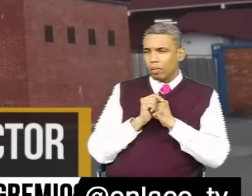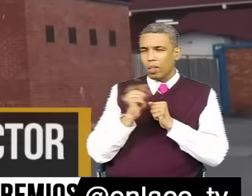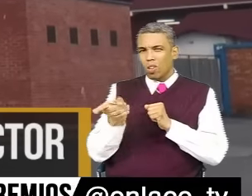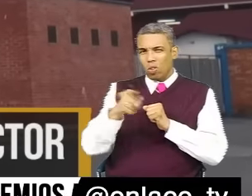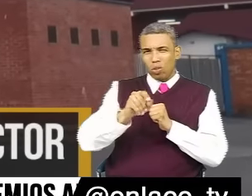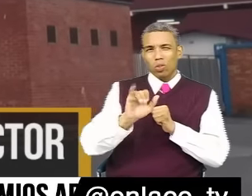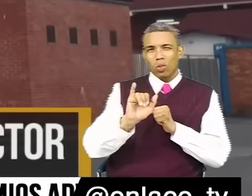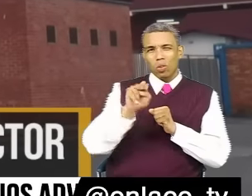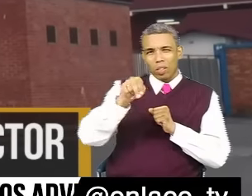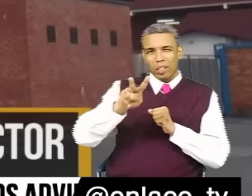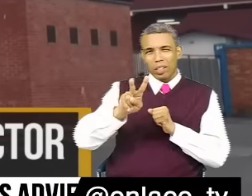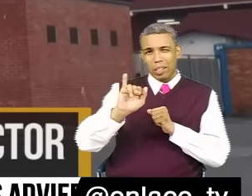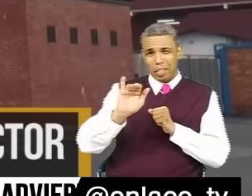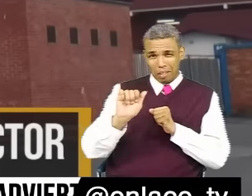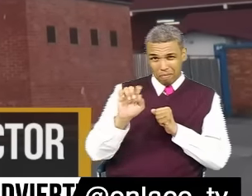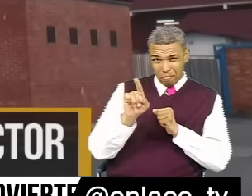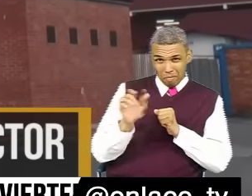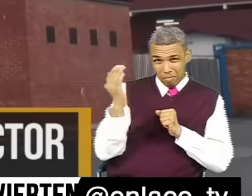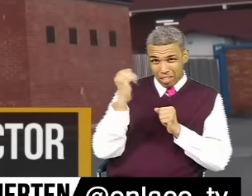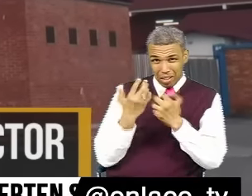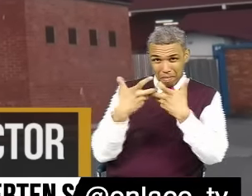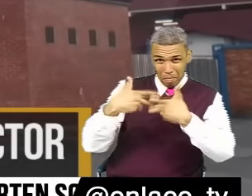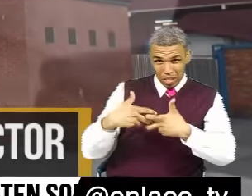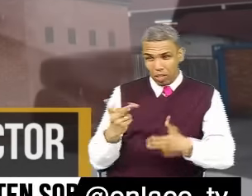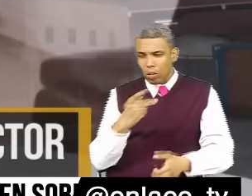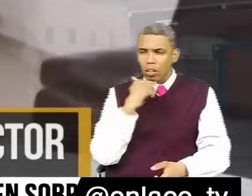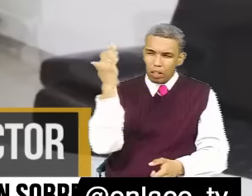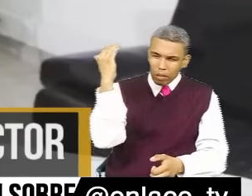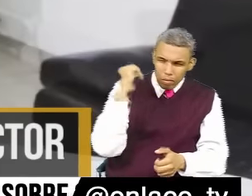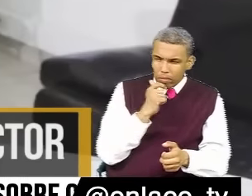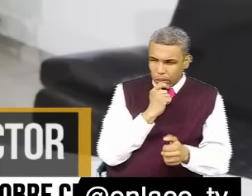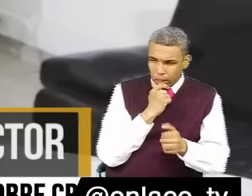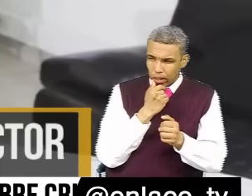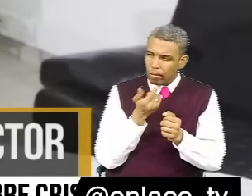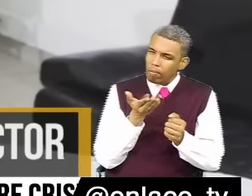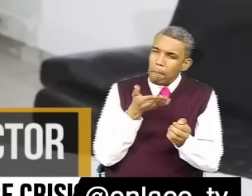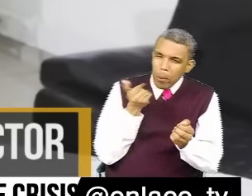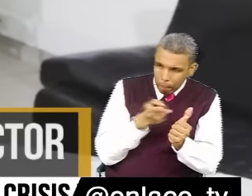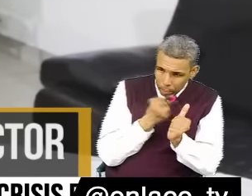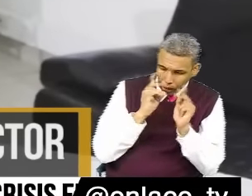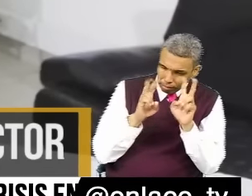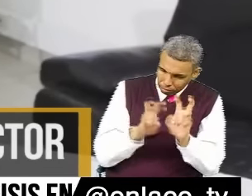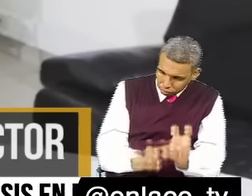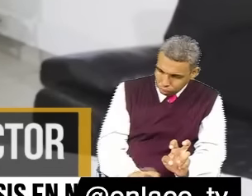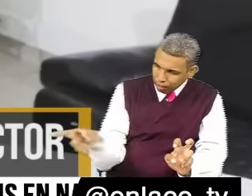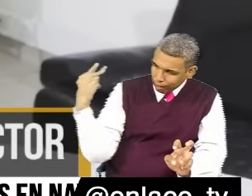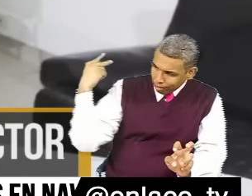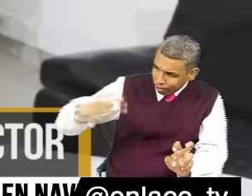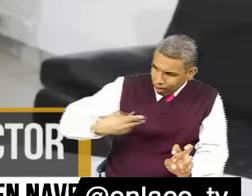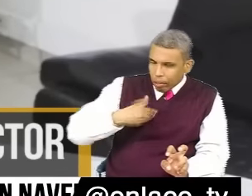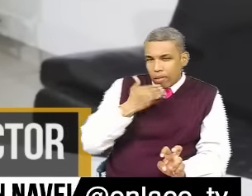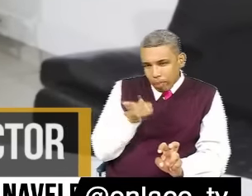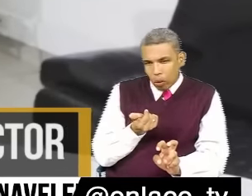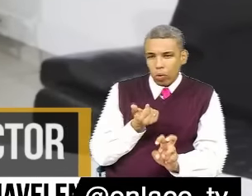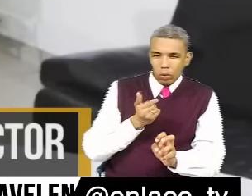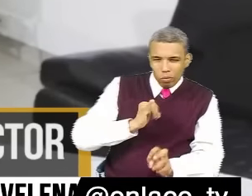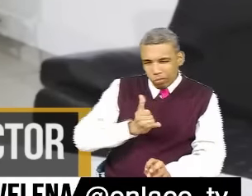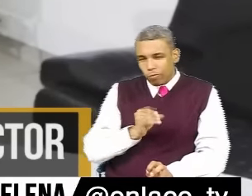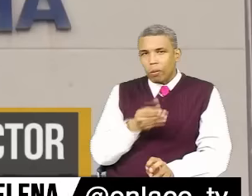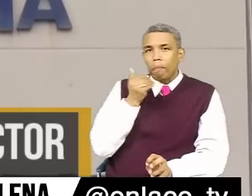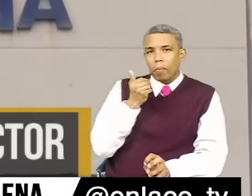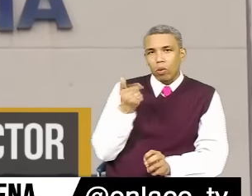procedimientos relacionados con lo aprobado como condición para validar la posesión del director encargado. El doctor Andrade estará en encargo de la dirección de la Corporación